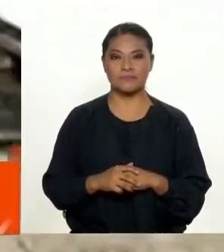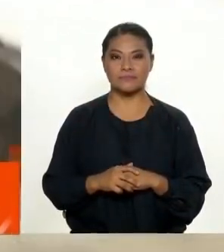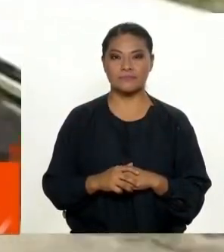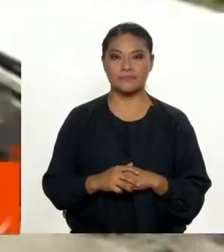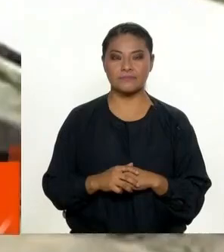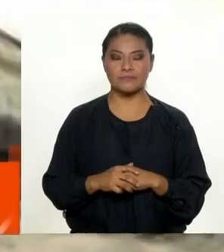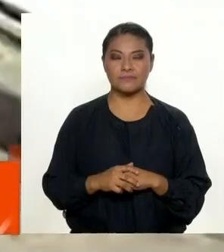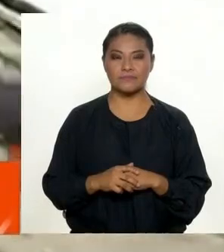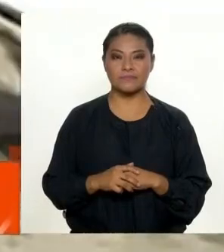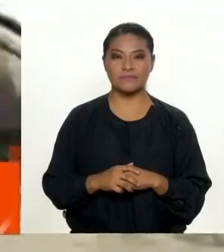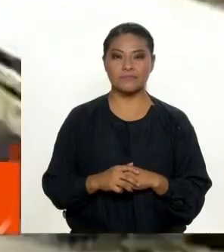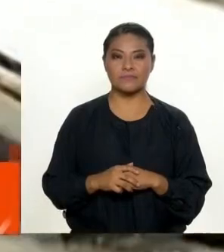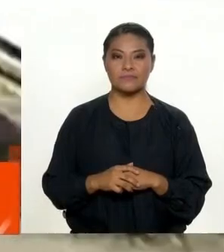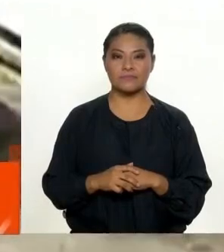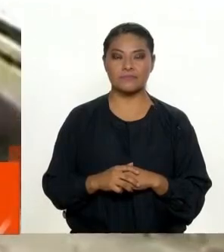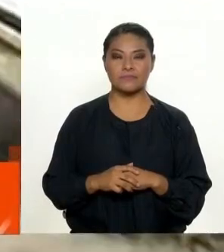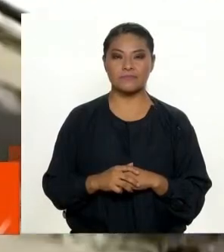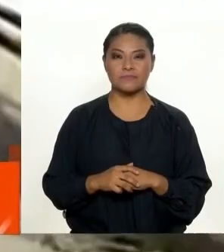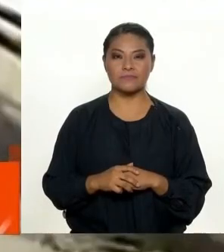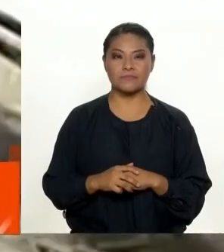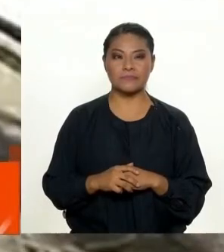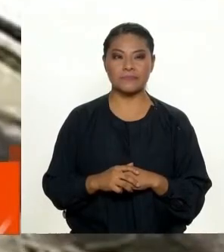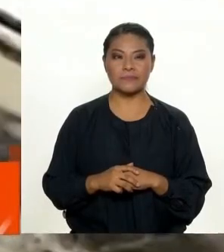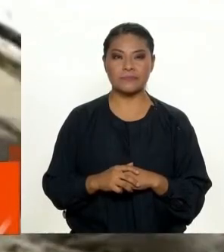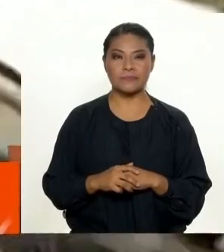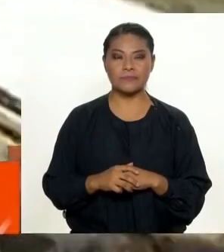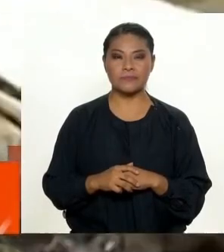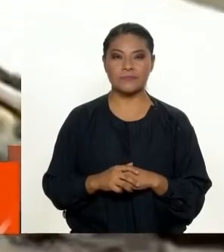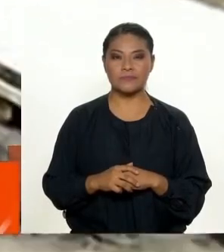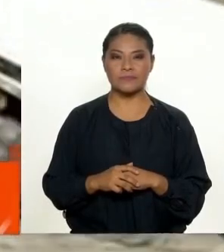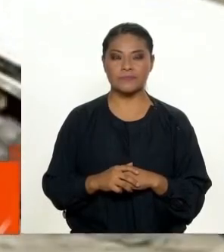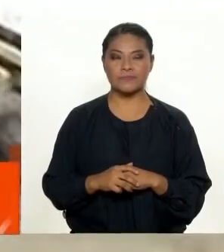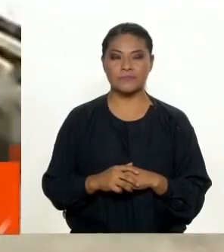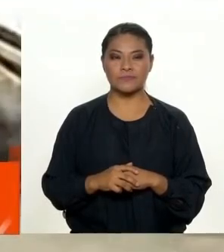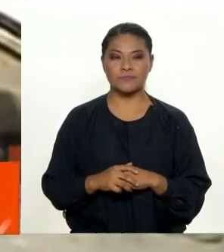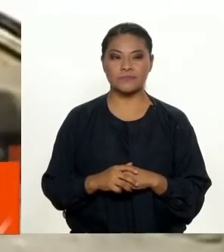el Juane más grande y pesado del mundo.